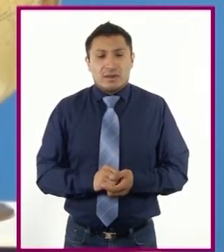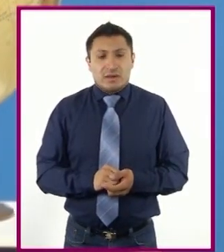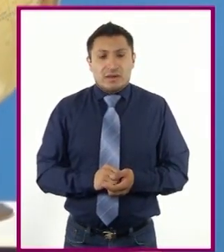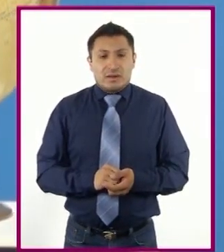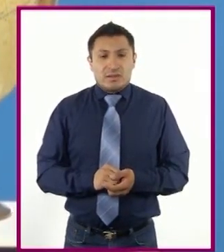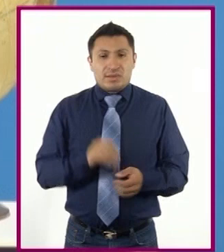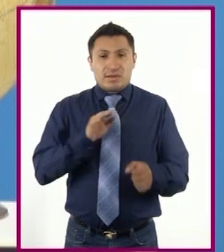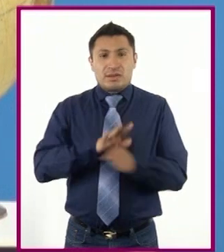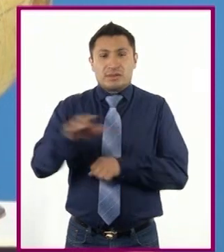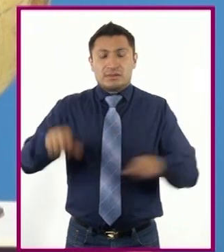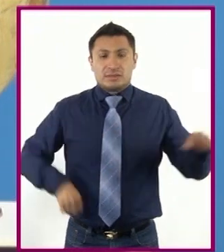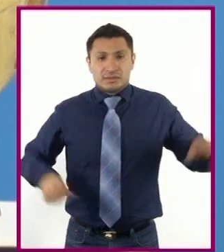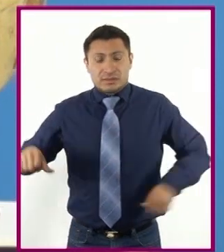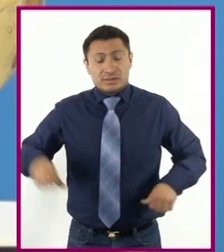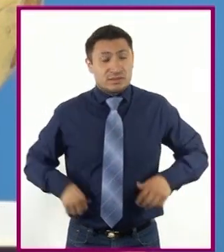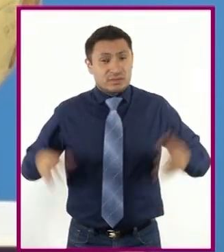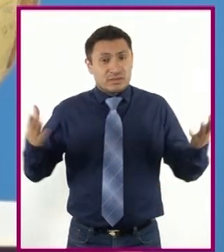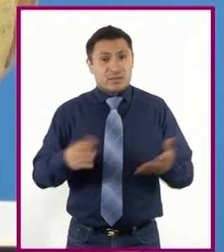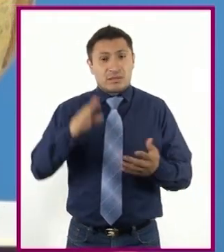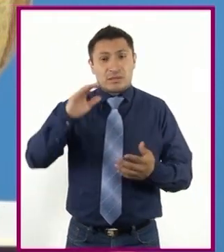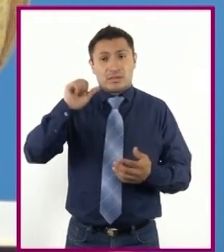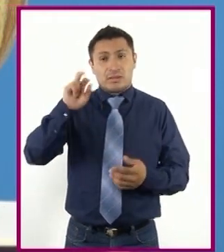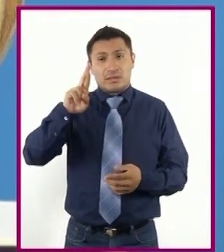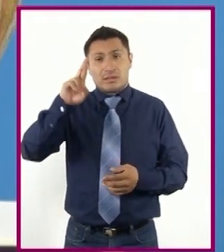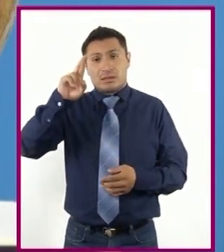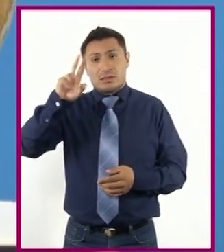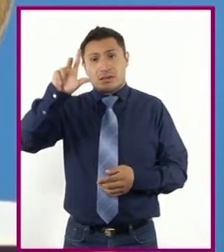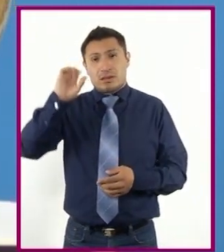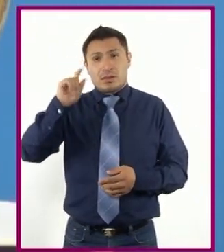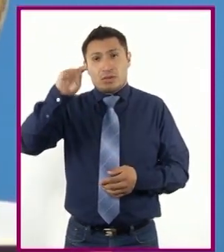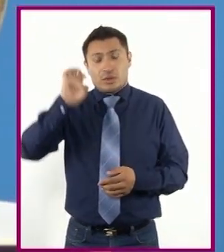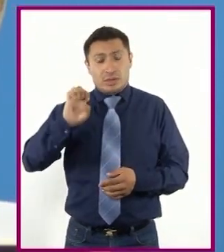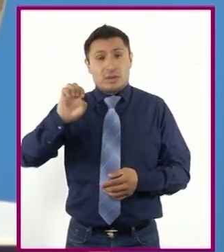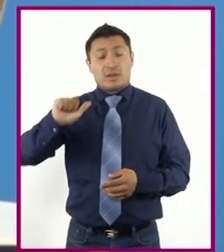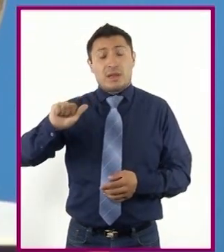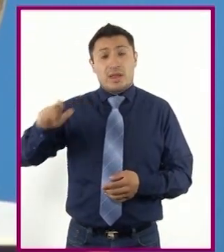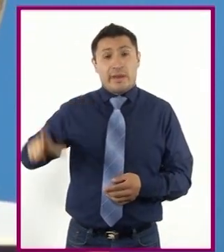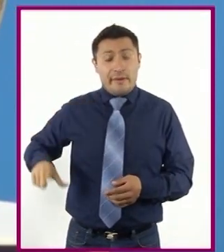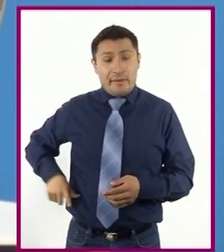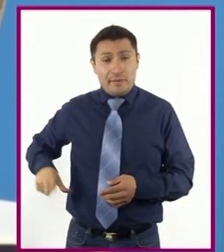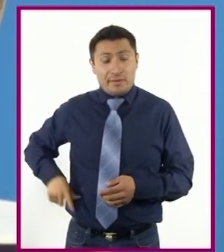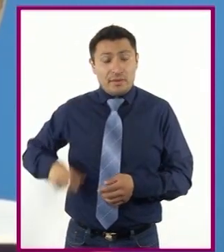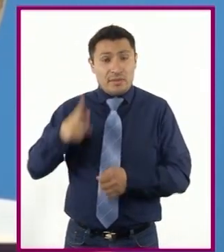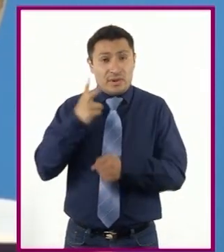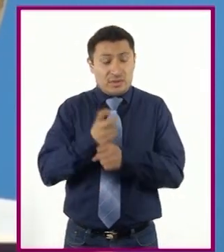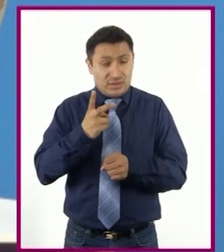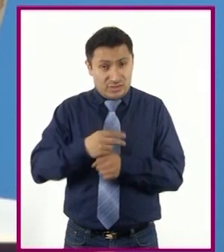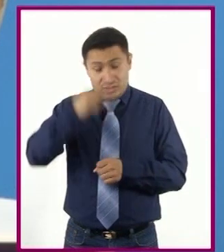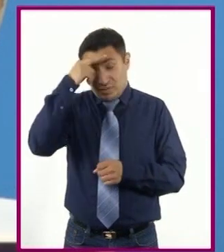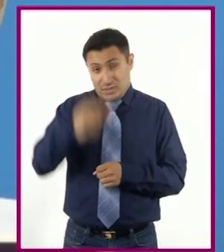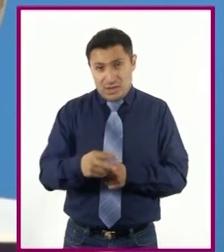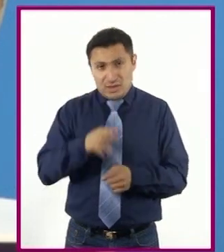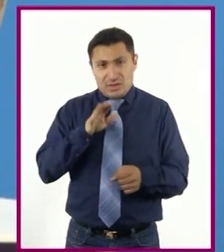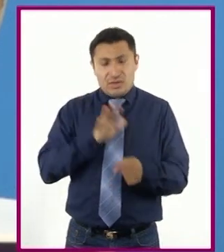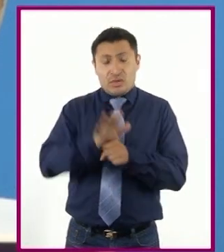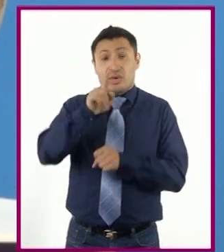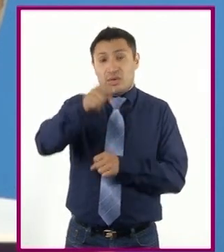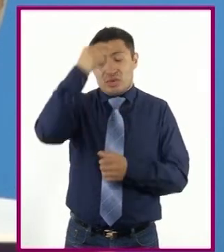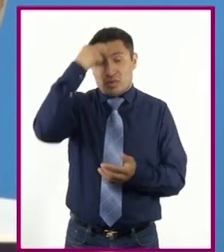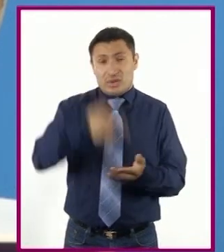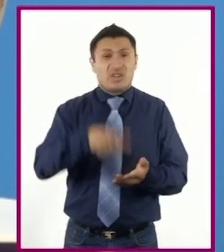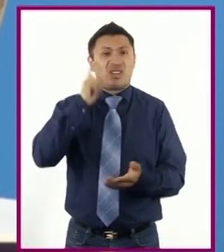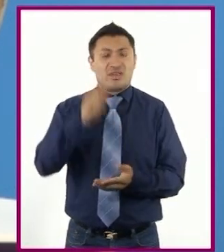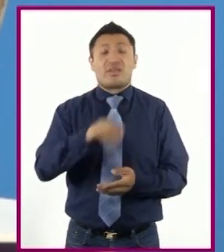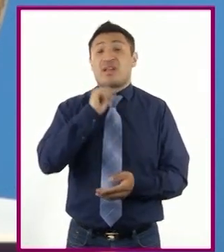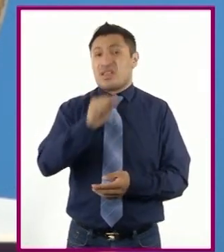¿Qué actividades desempeñó Carlota en el Segundo Imperio Mexicano? ¿A qué creen que haga referencia su concepto de